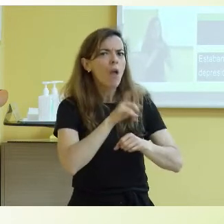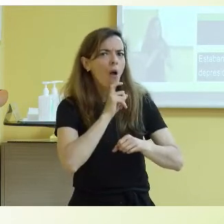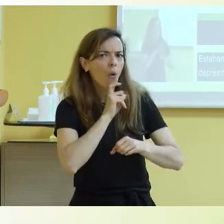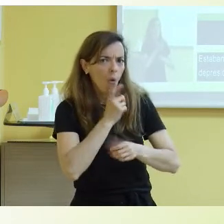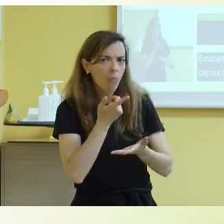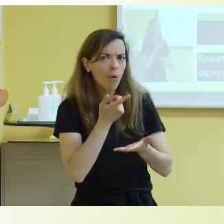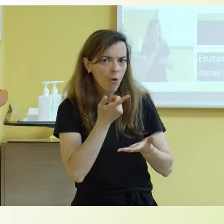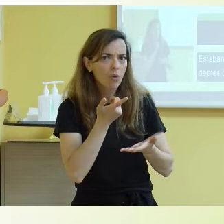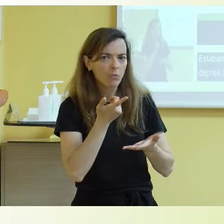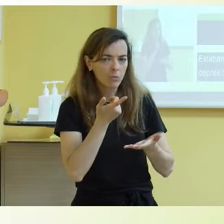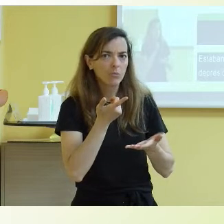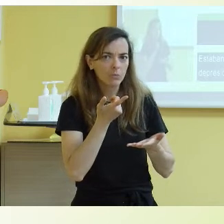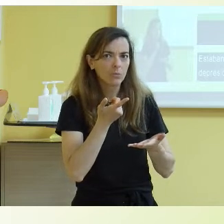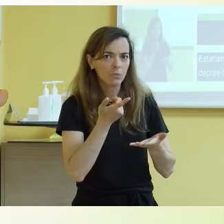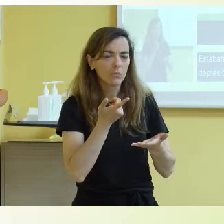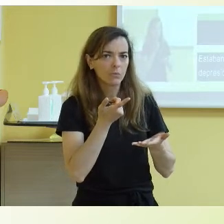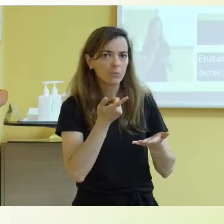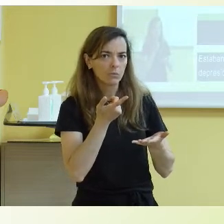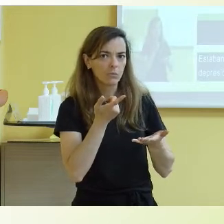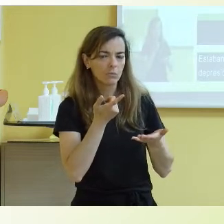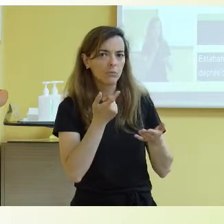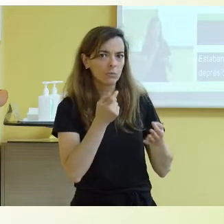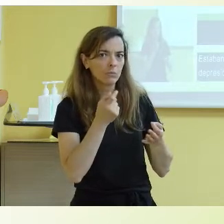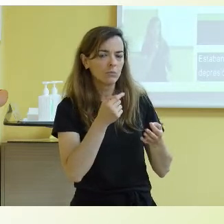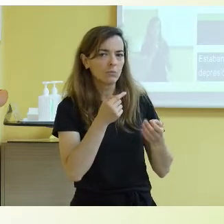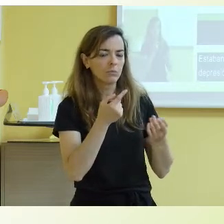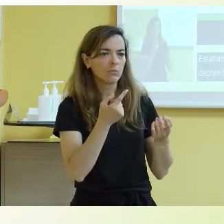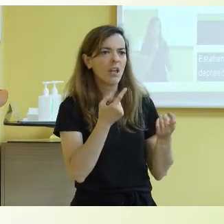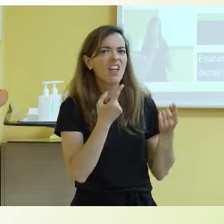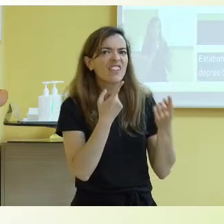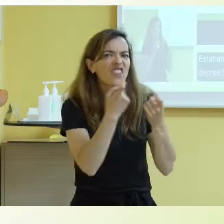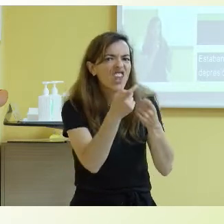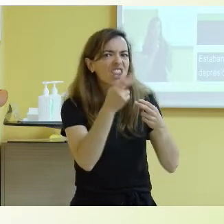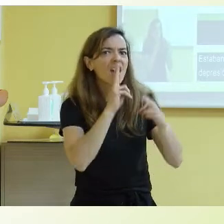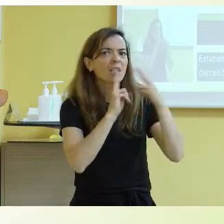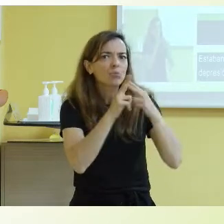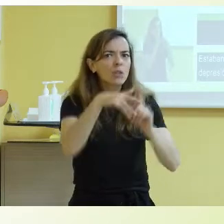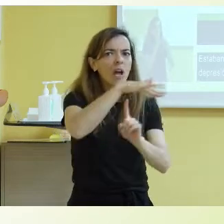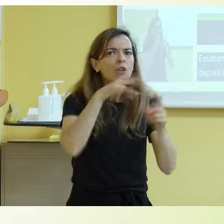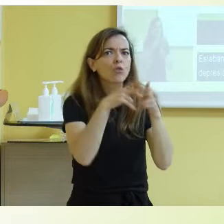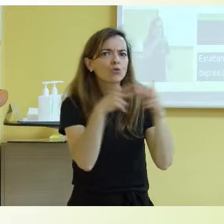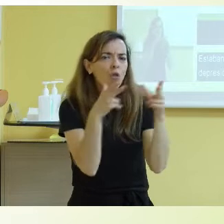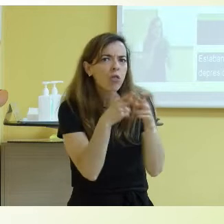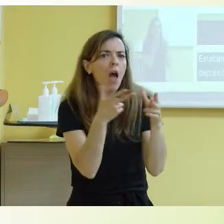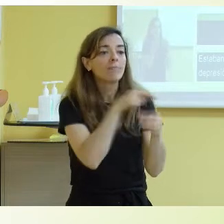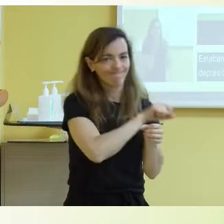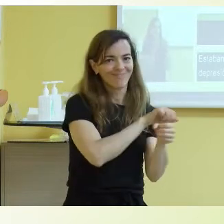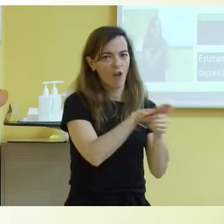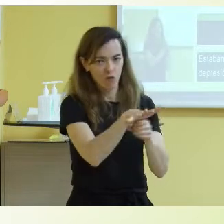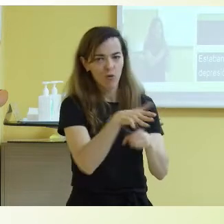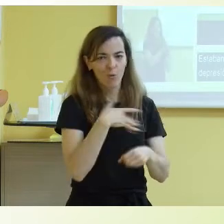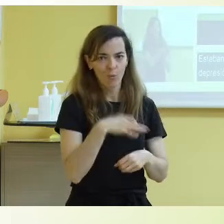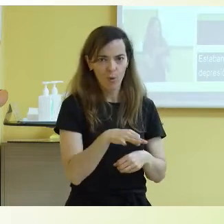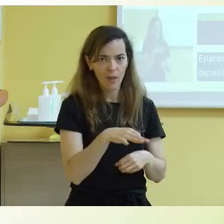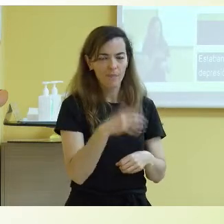y nuestra condición de deficiencia, respuestas e entorno social a la hora de poder evaluar